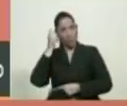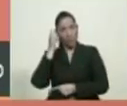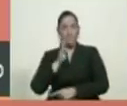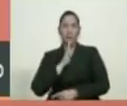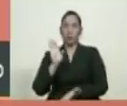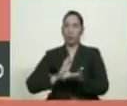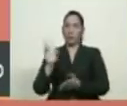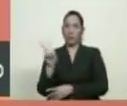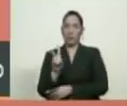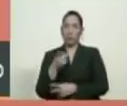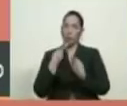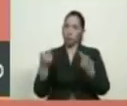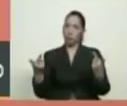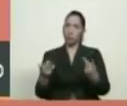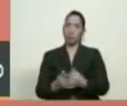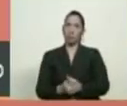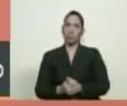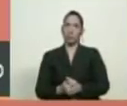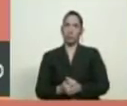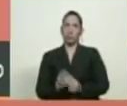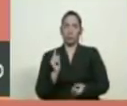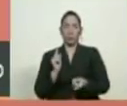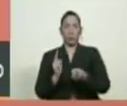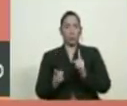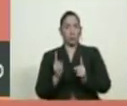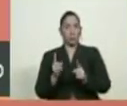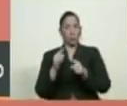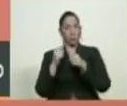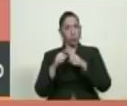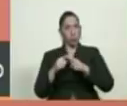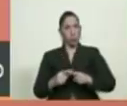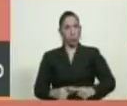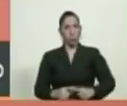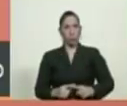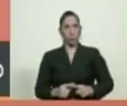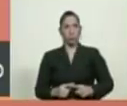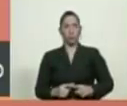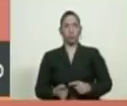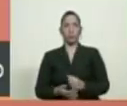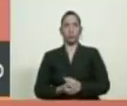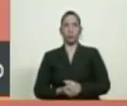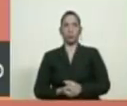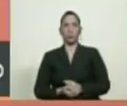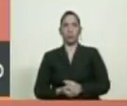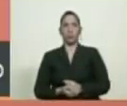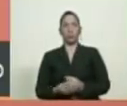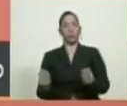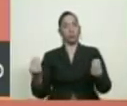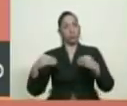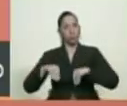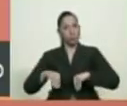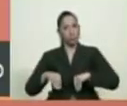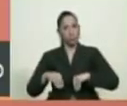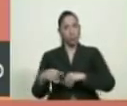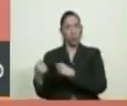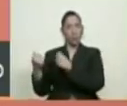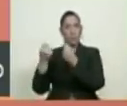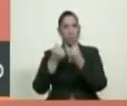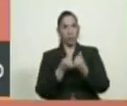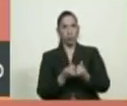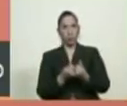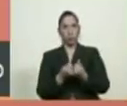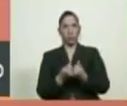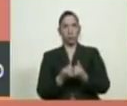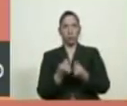Venezuela publicará el promedio ponderado de las operaciones transadas, y de esa manera se establecerá los precios de